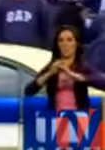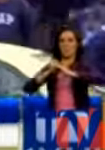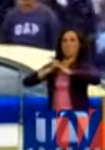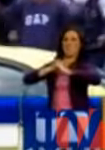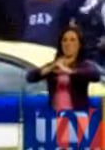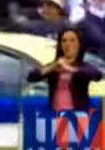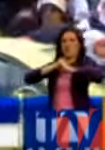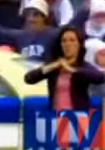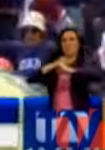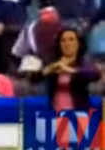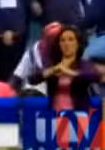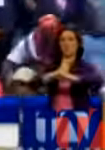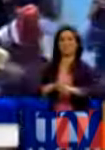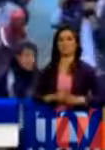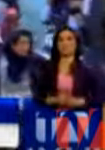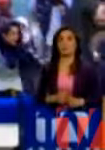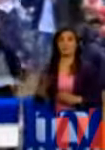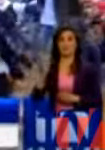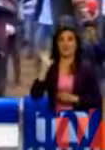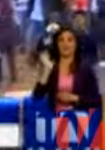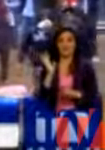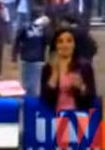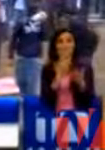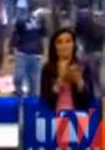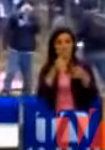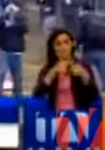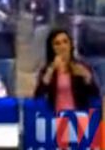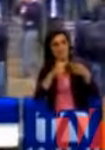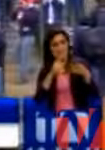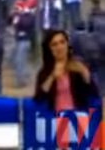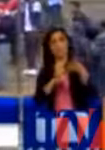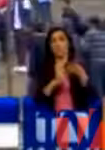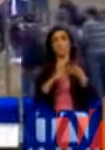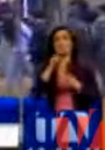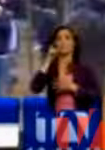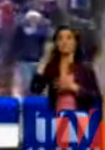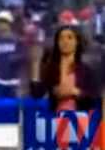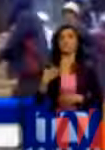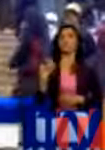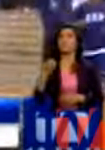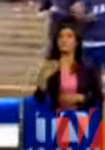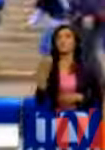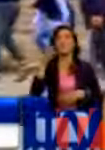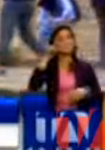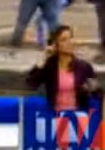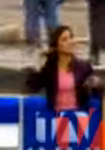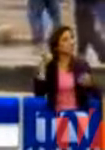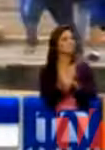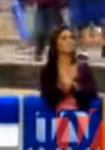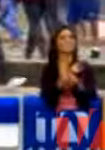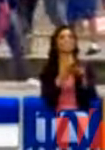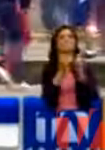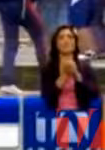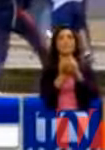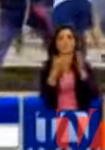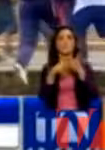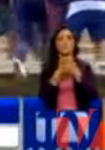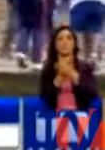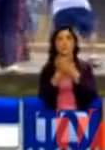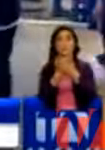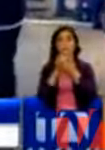tronco. Ellos tienen varias demandas. Realizan esta manifestación porque dicen estar en desacuerdo con la reubicación de